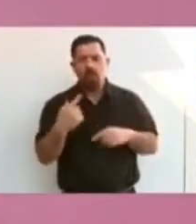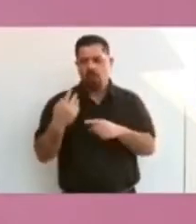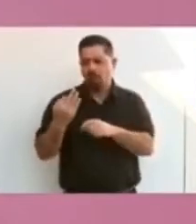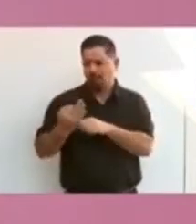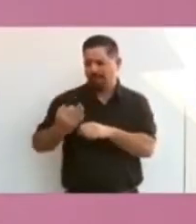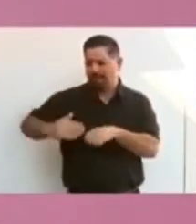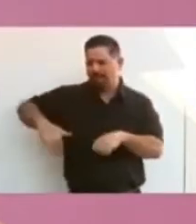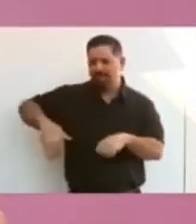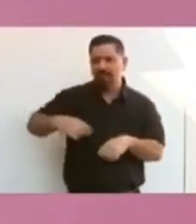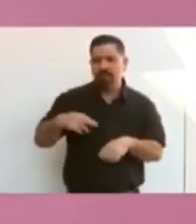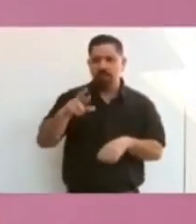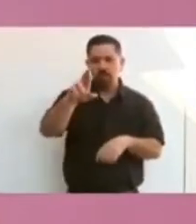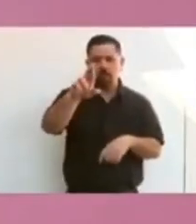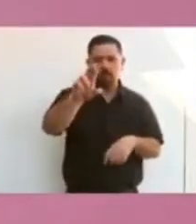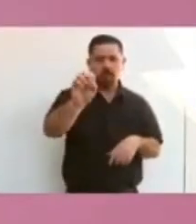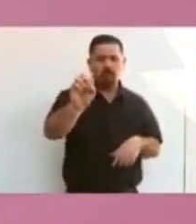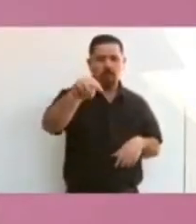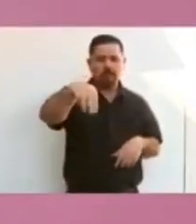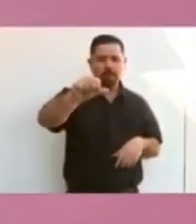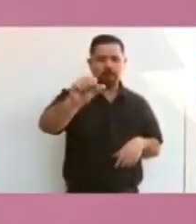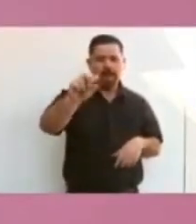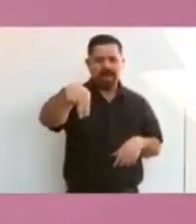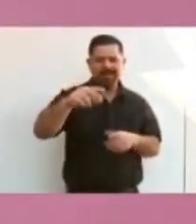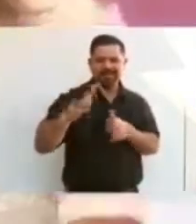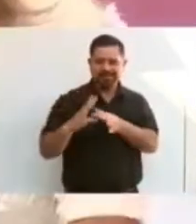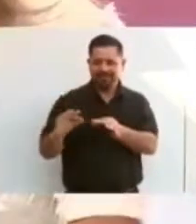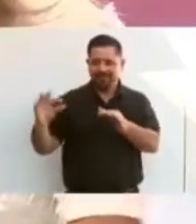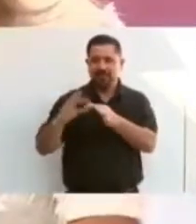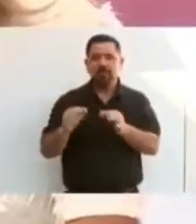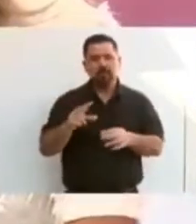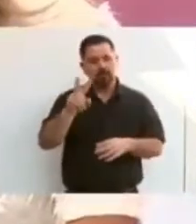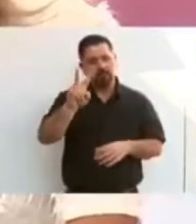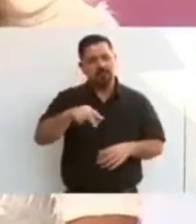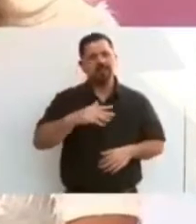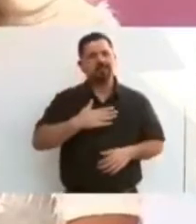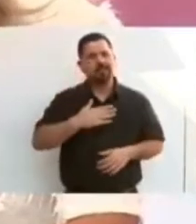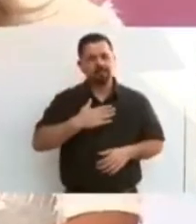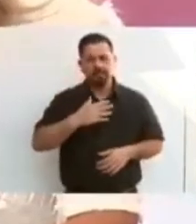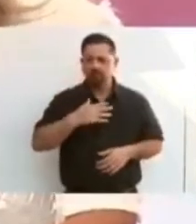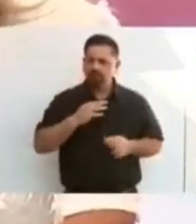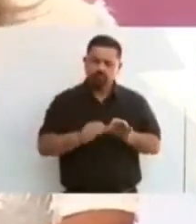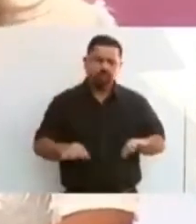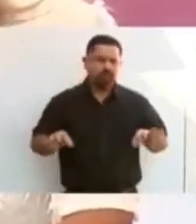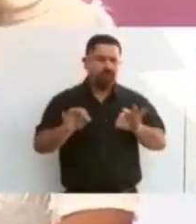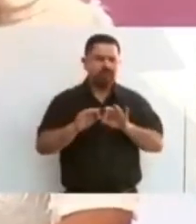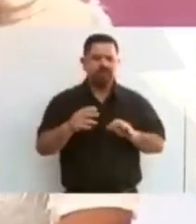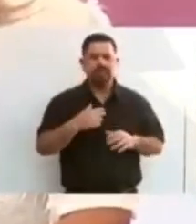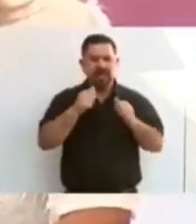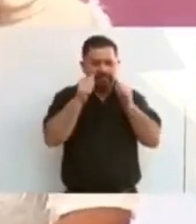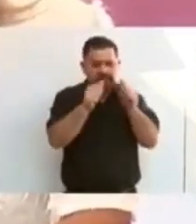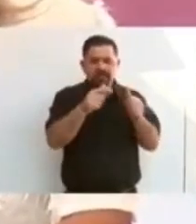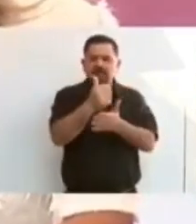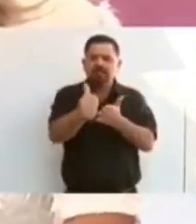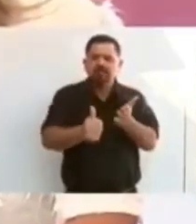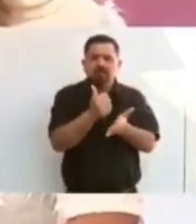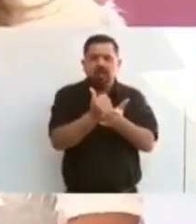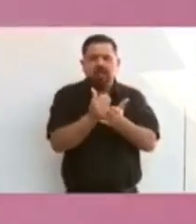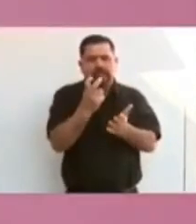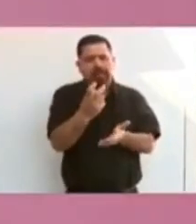para mí es muy importante pues que se atiendan a mis municipios, y Hermosillo es la capital. Yo le agradezco en nombre de los